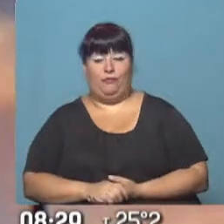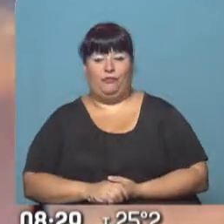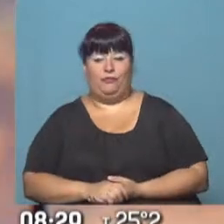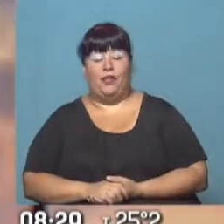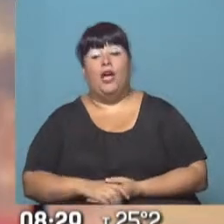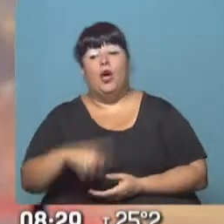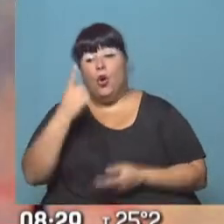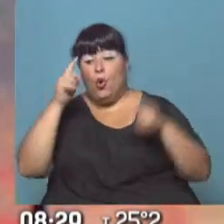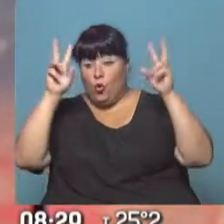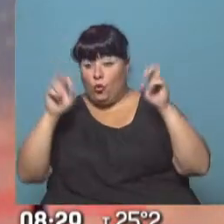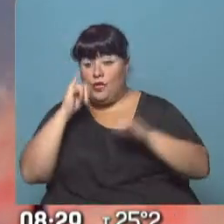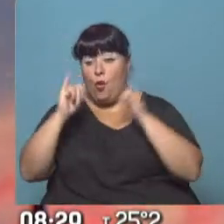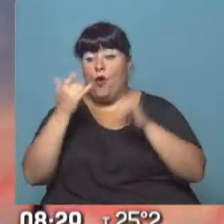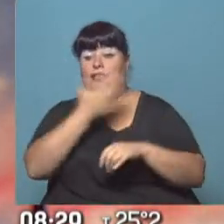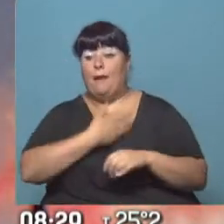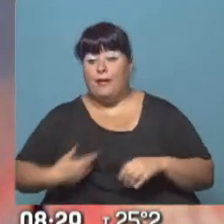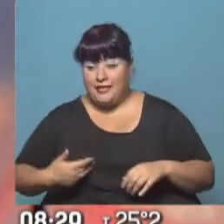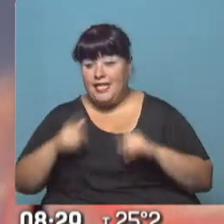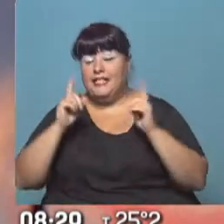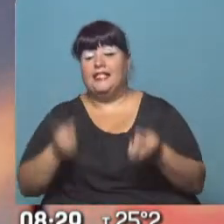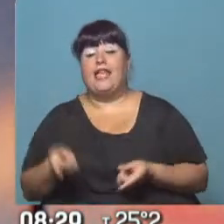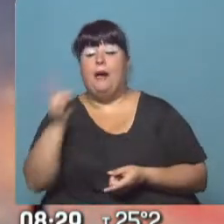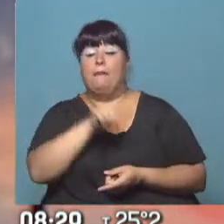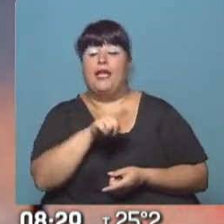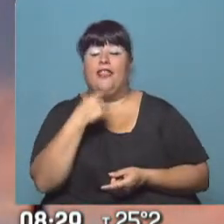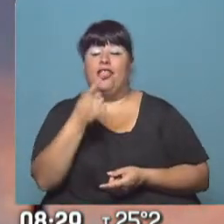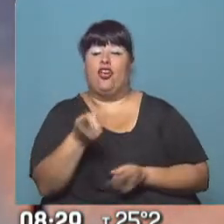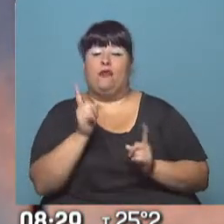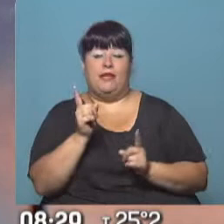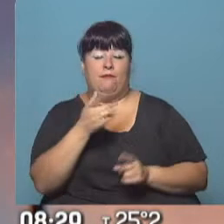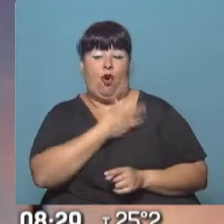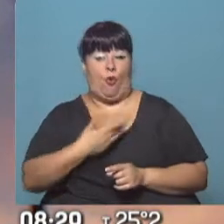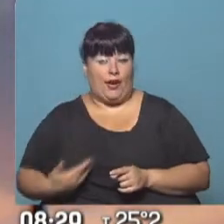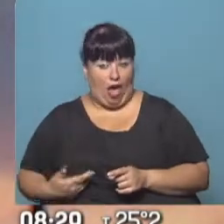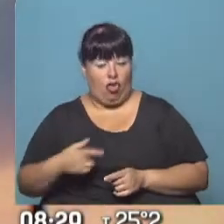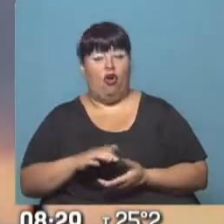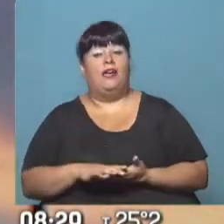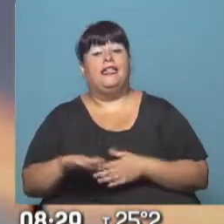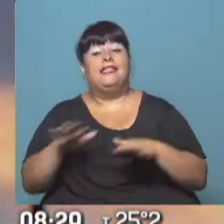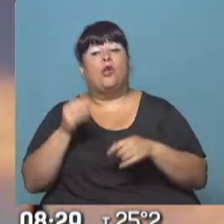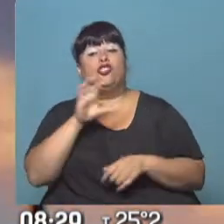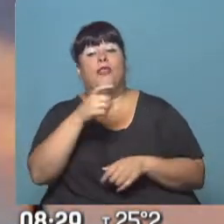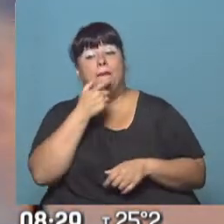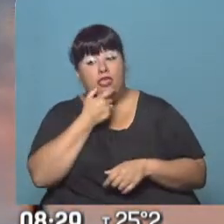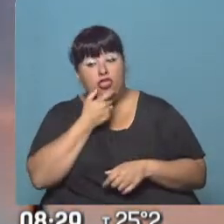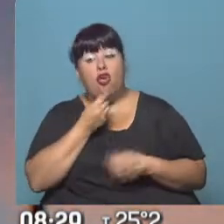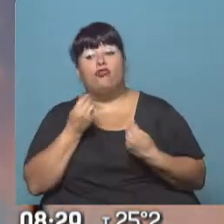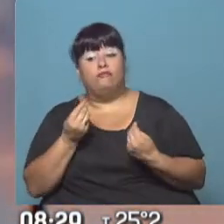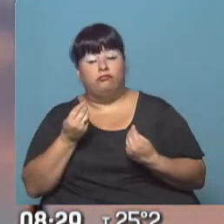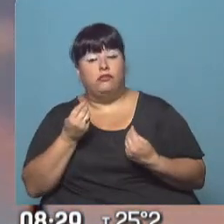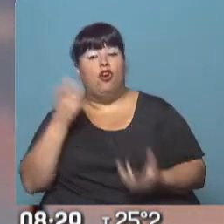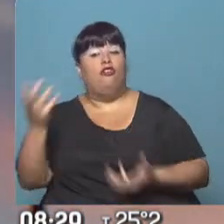no hay uno de los temas que planteó el presidente que también lo planteó el propio gobernador y la realidad en la provincia de mendoza tiene que ver con